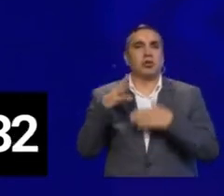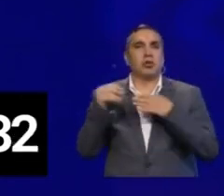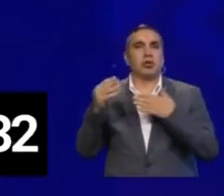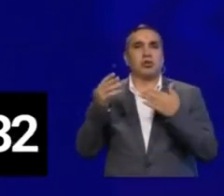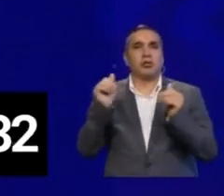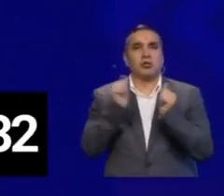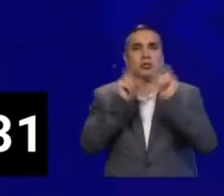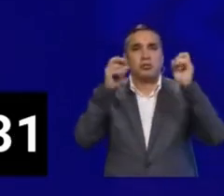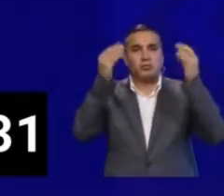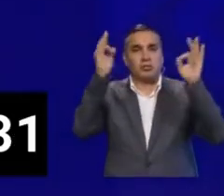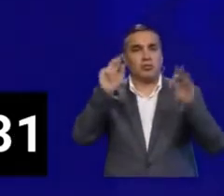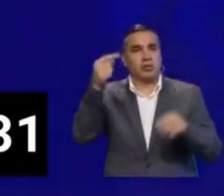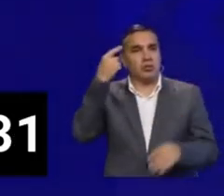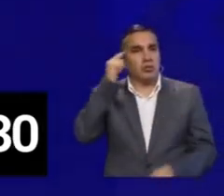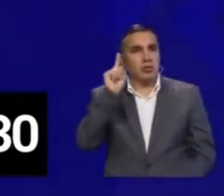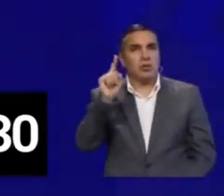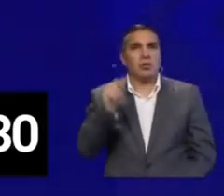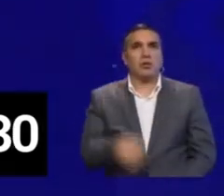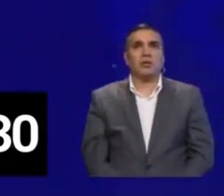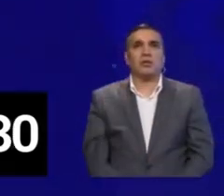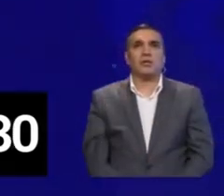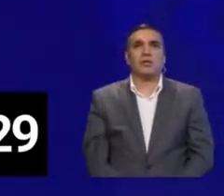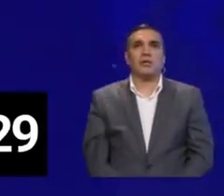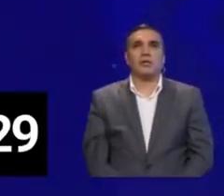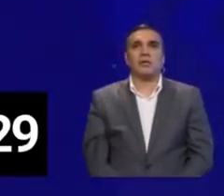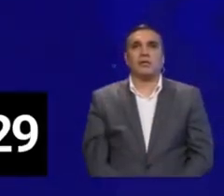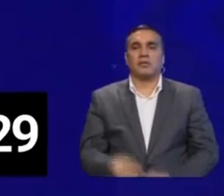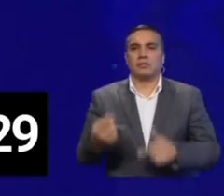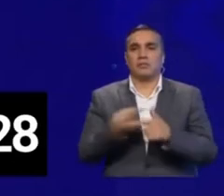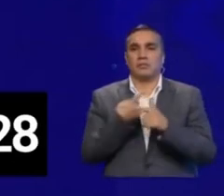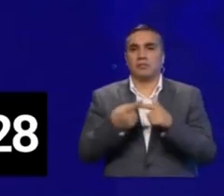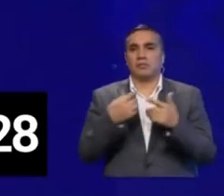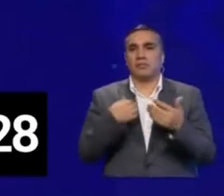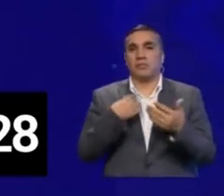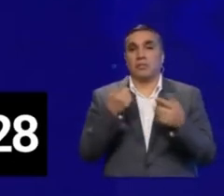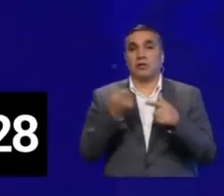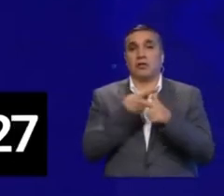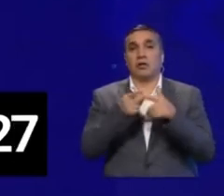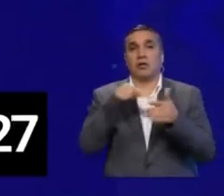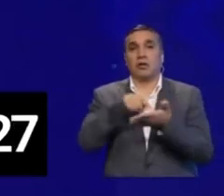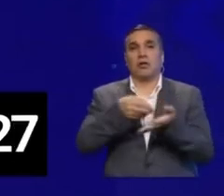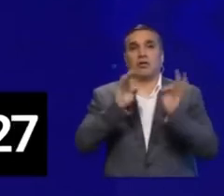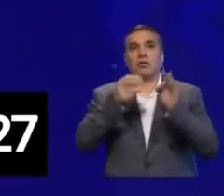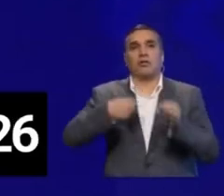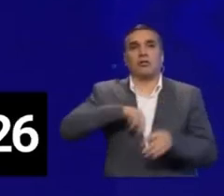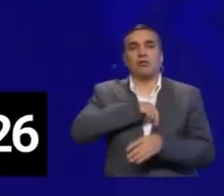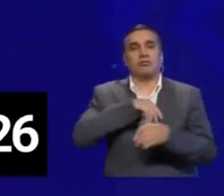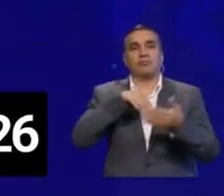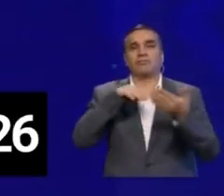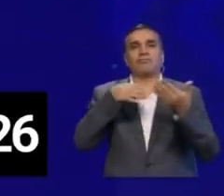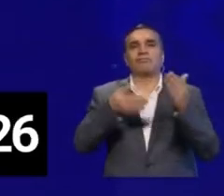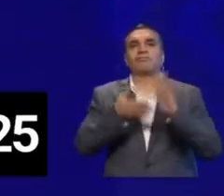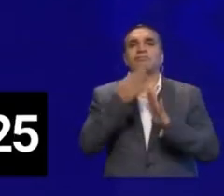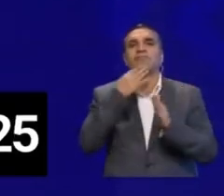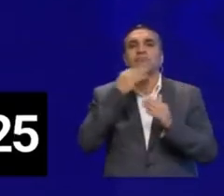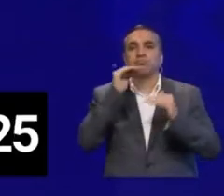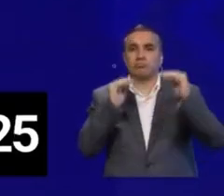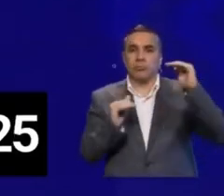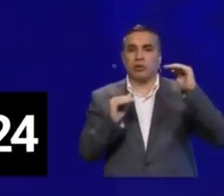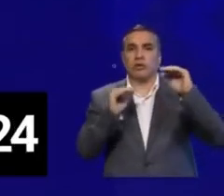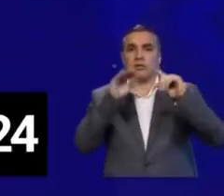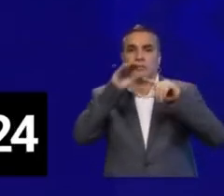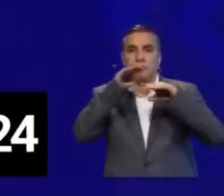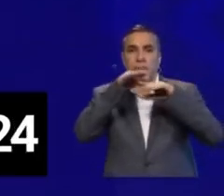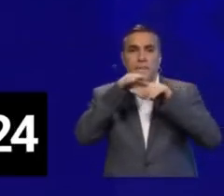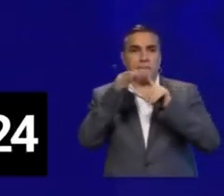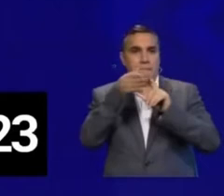de acuerdo a las cifras del gobierno, y de esta manera nosotros vamos a eliminar el déficit y vamos a